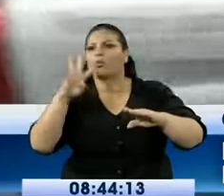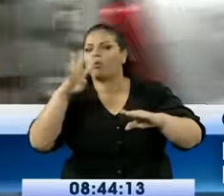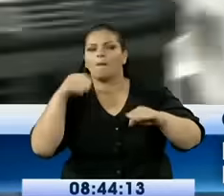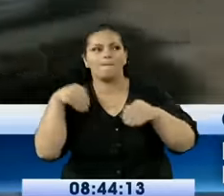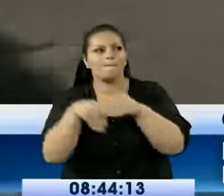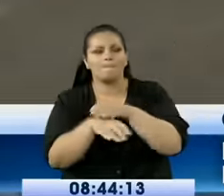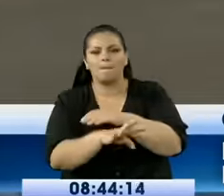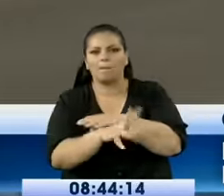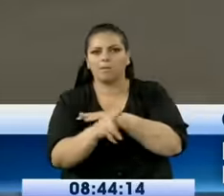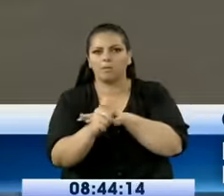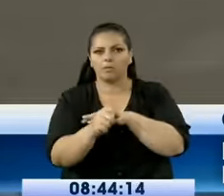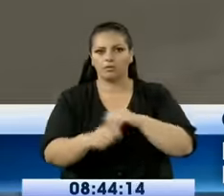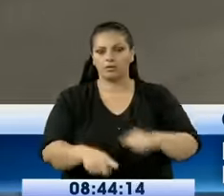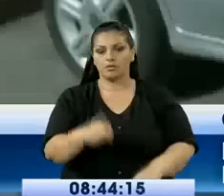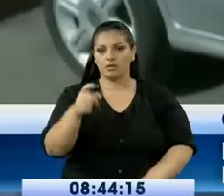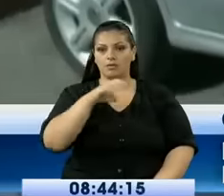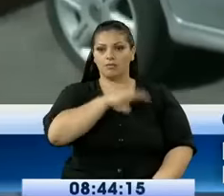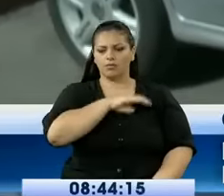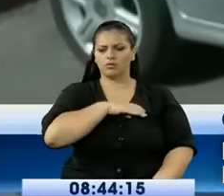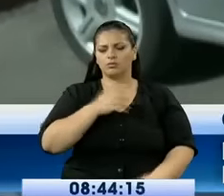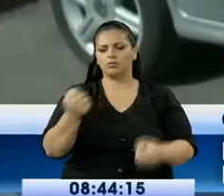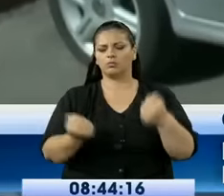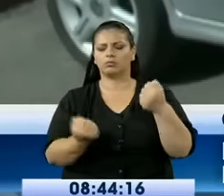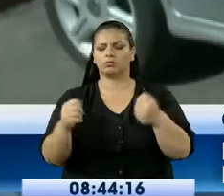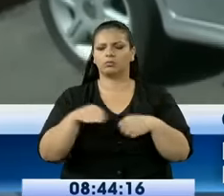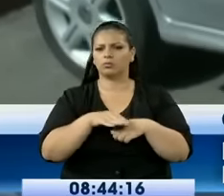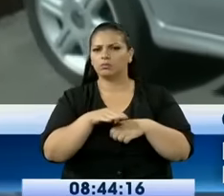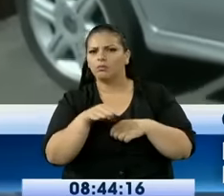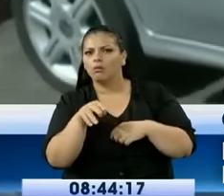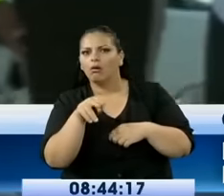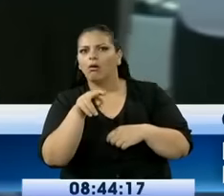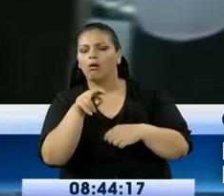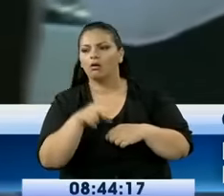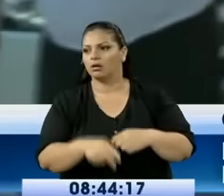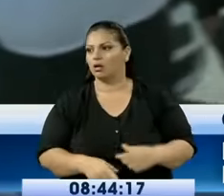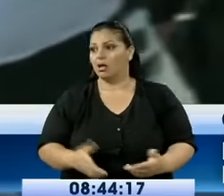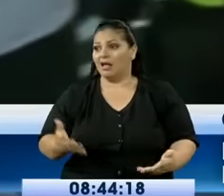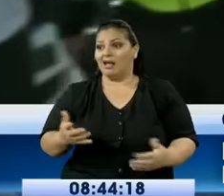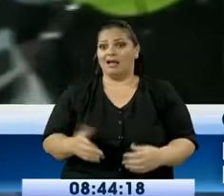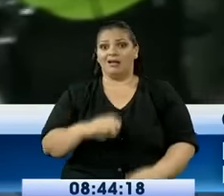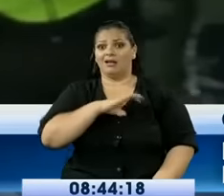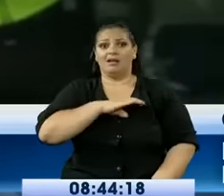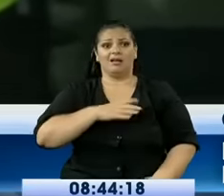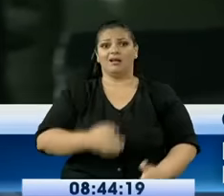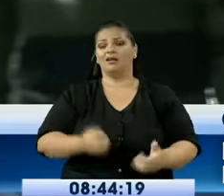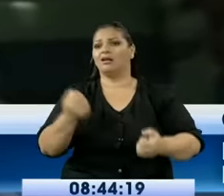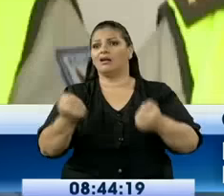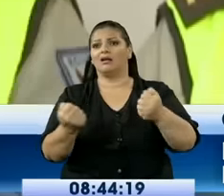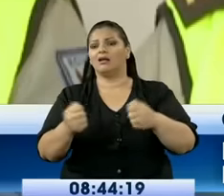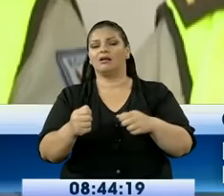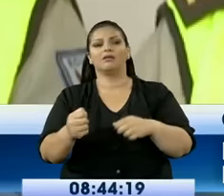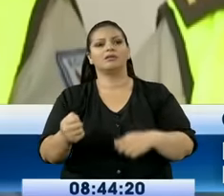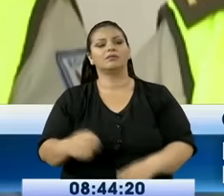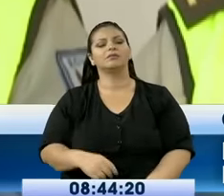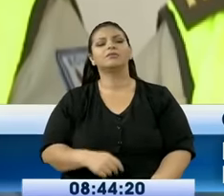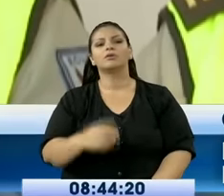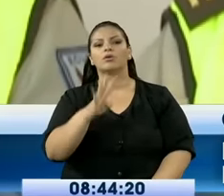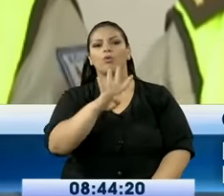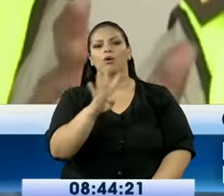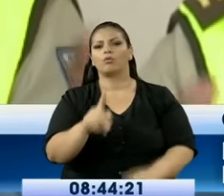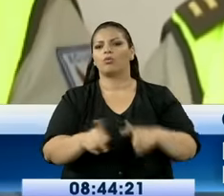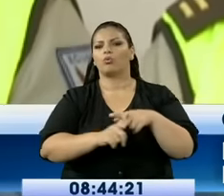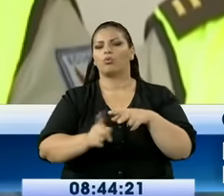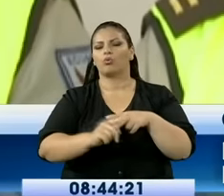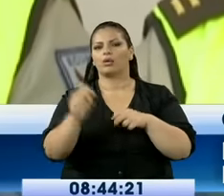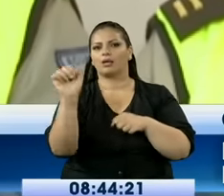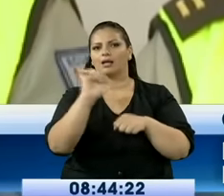uniformados, fugaron a bordo de un vehículo que fue alcanzado kilómetros más abajo, logrando detener a los cuatro ocupantes. Encontraron